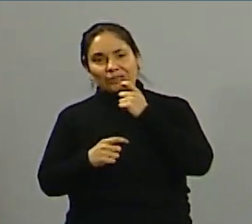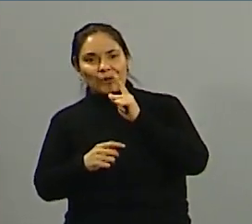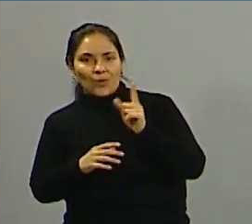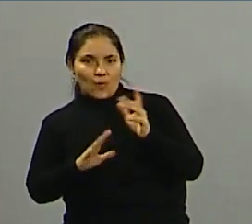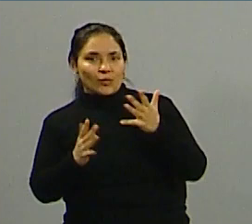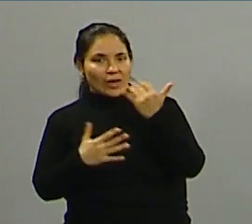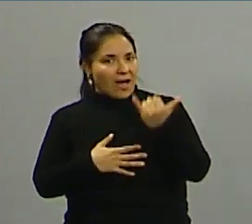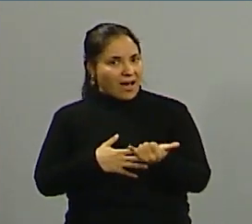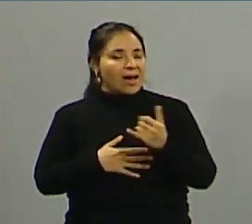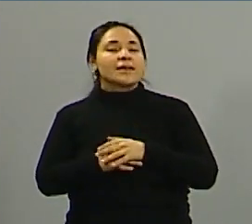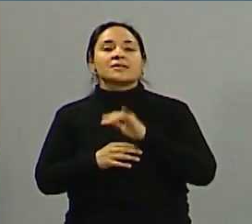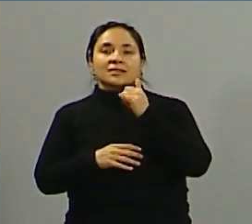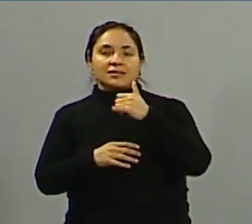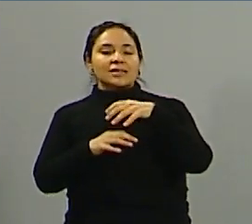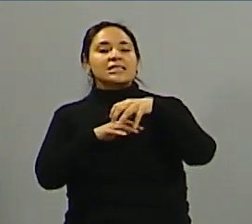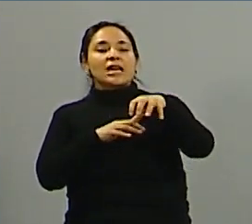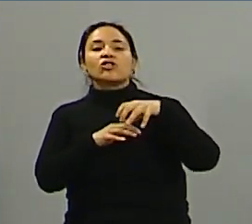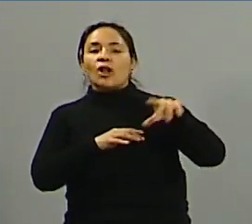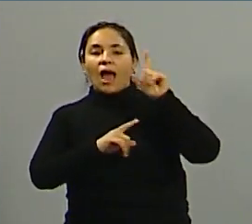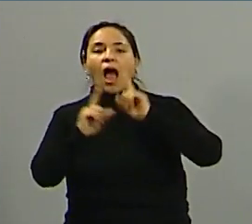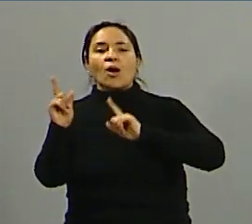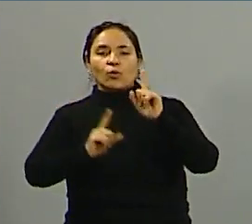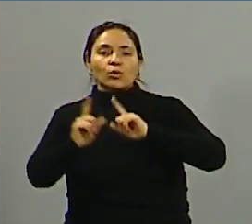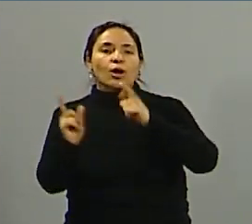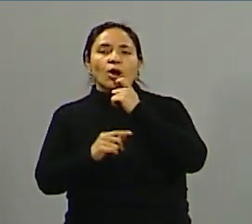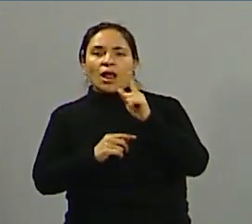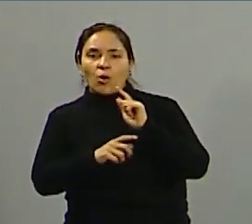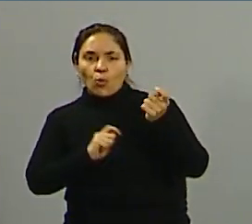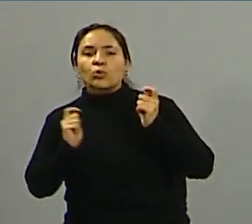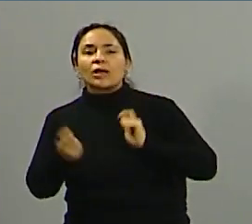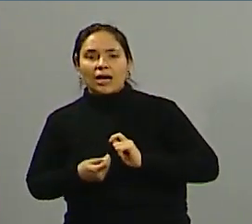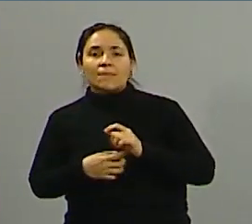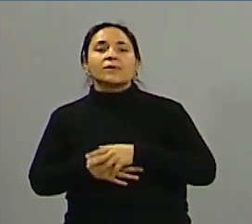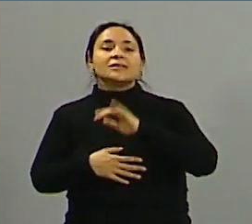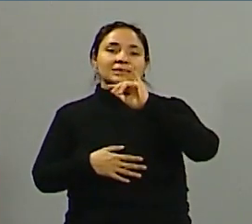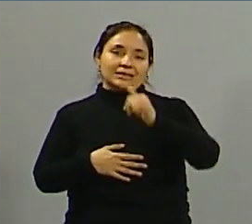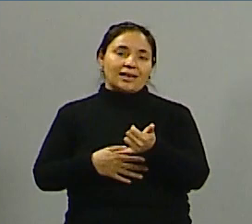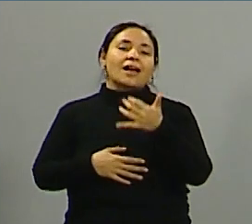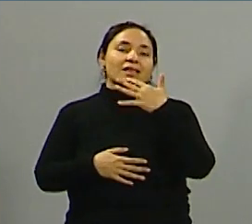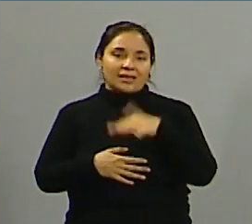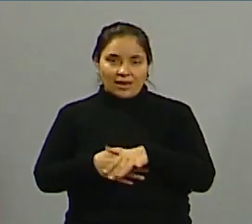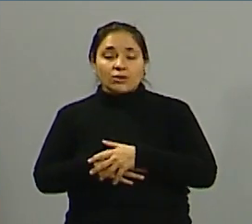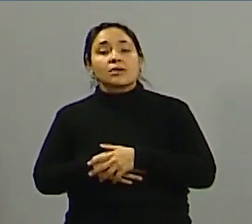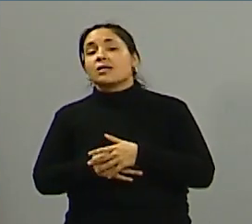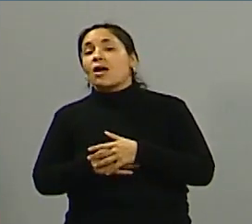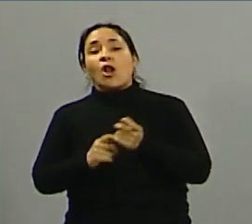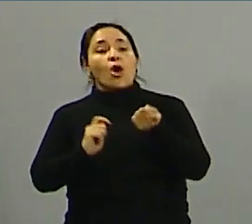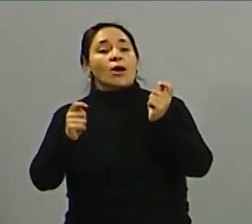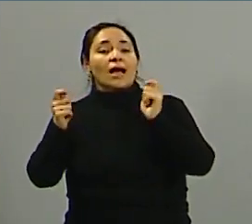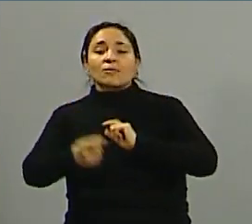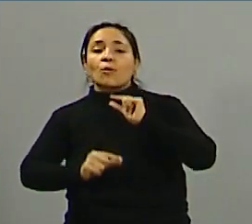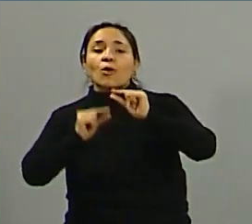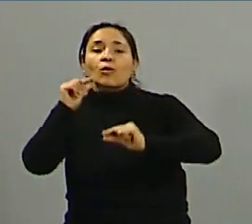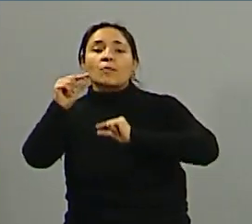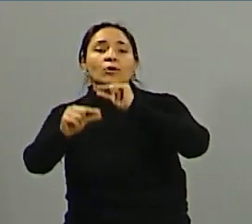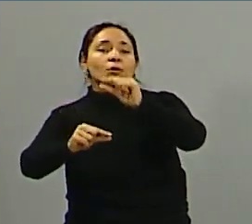sí, hay sectores que se resisten, pero bueno, yo creo que quien intente los cambios van de a poco y